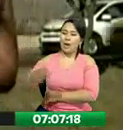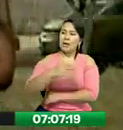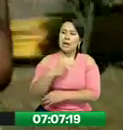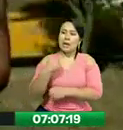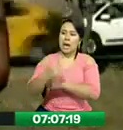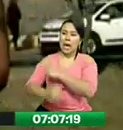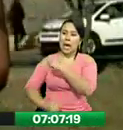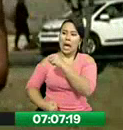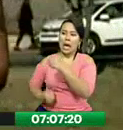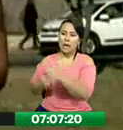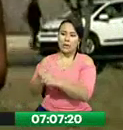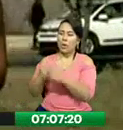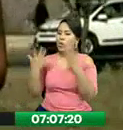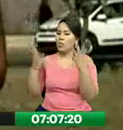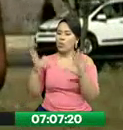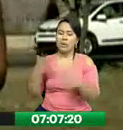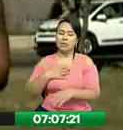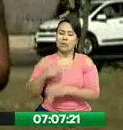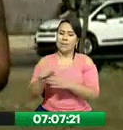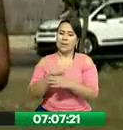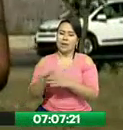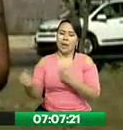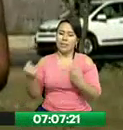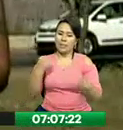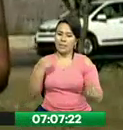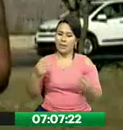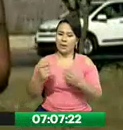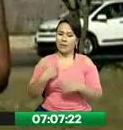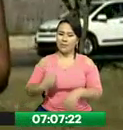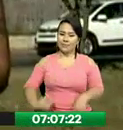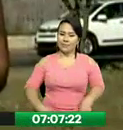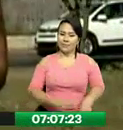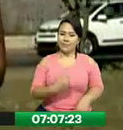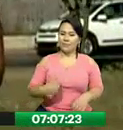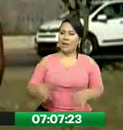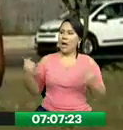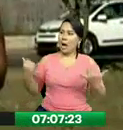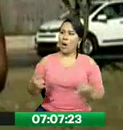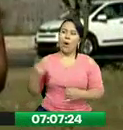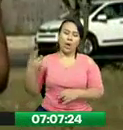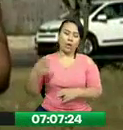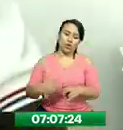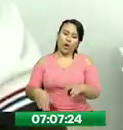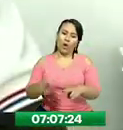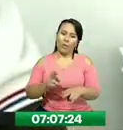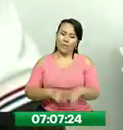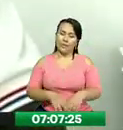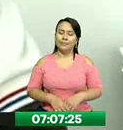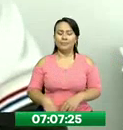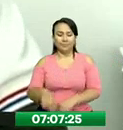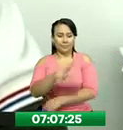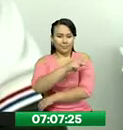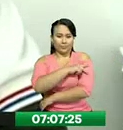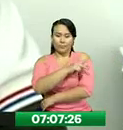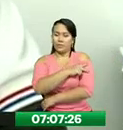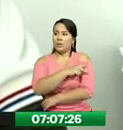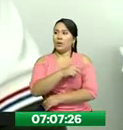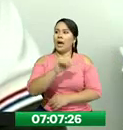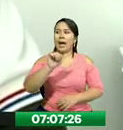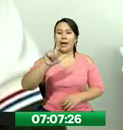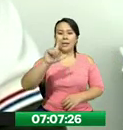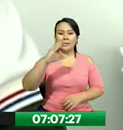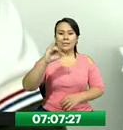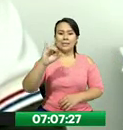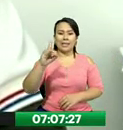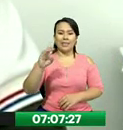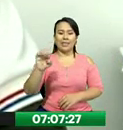hace varios años él ya no es entrenador. Actualmente, este lugar funciona con normalidad. El profesor Alcides está trabajando en